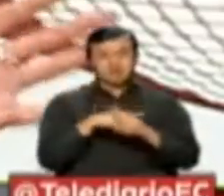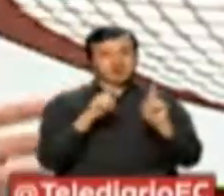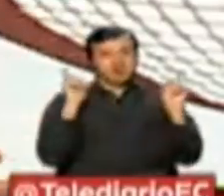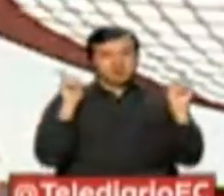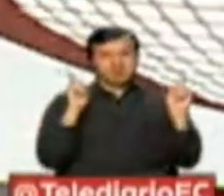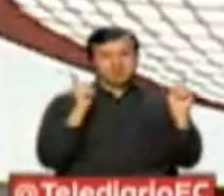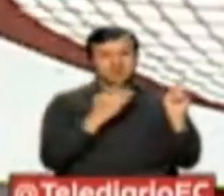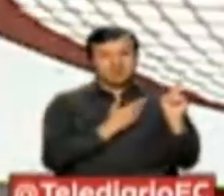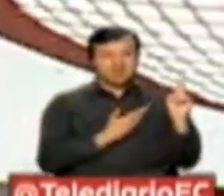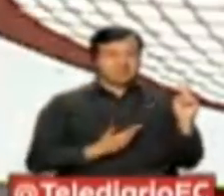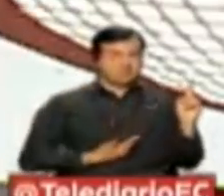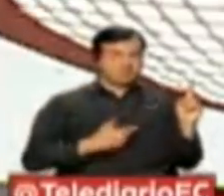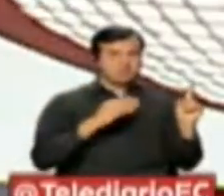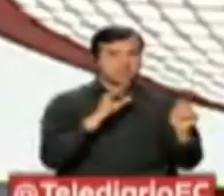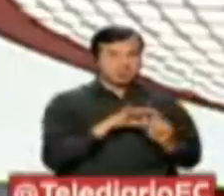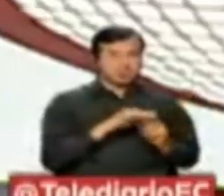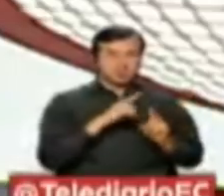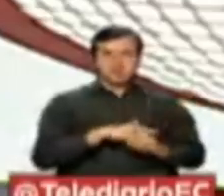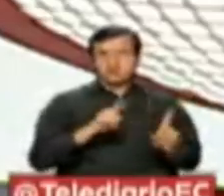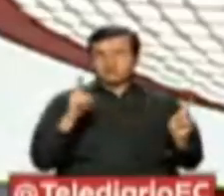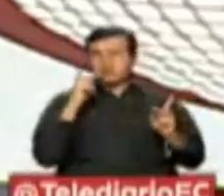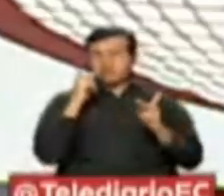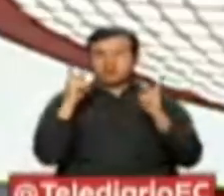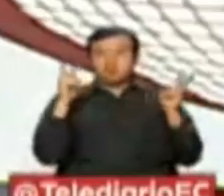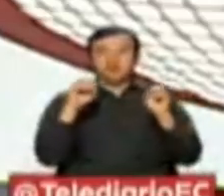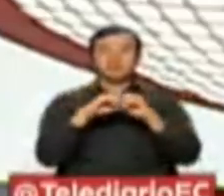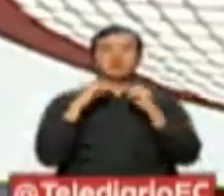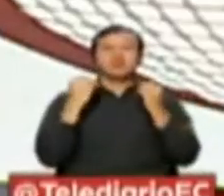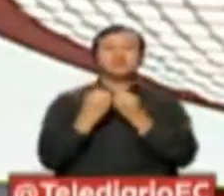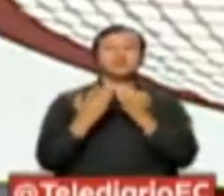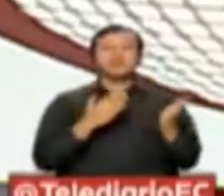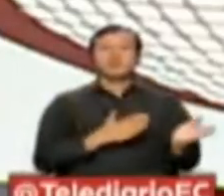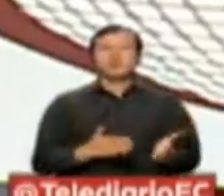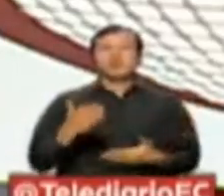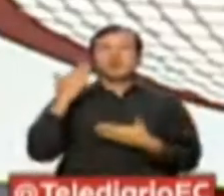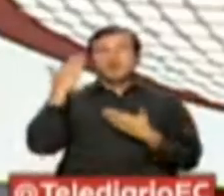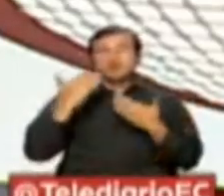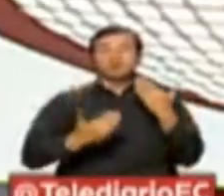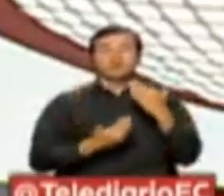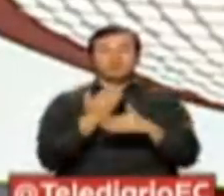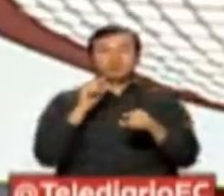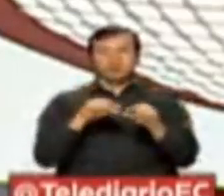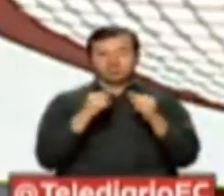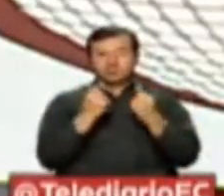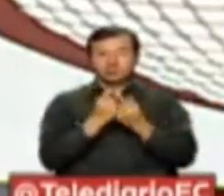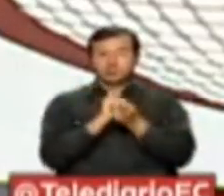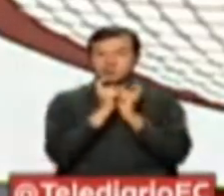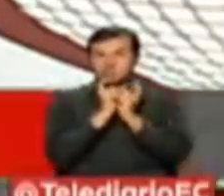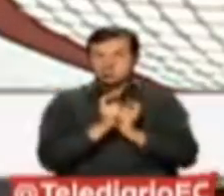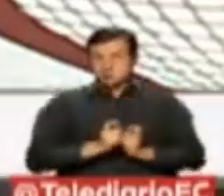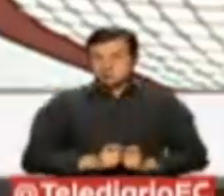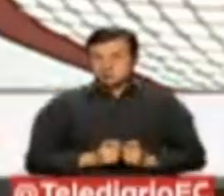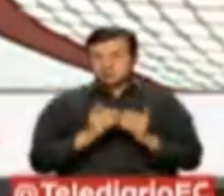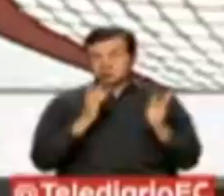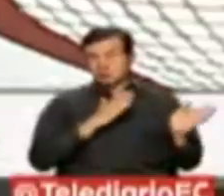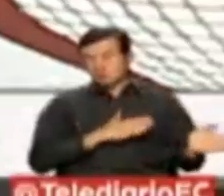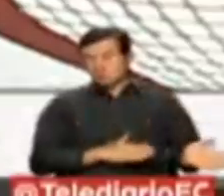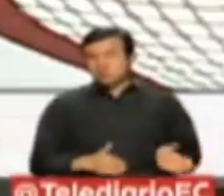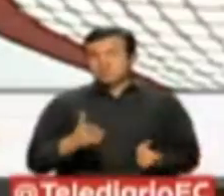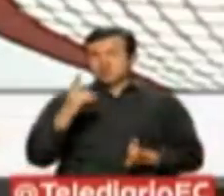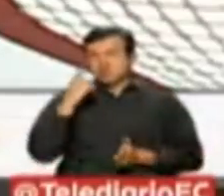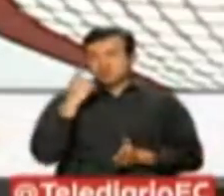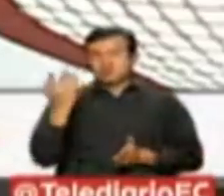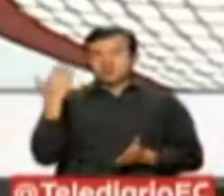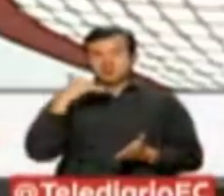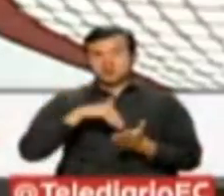de las elecciones nacionales va a ser como las organizaciones políticas los nuevos movimientos se recomponen y como